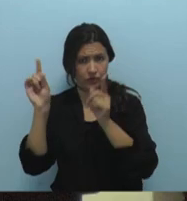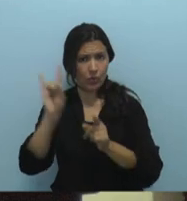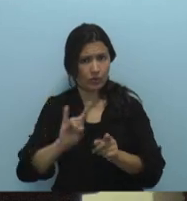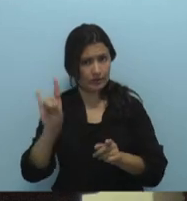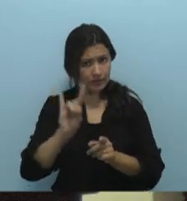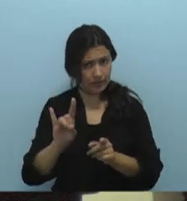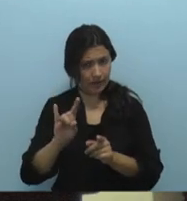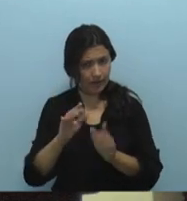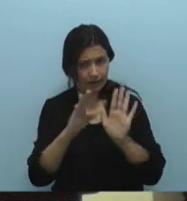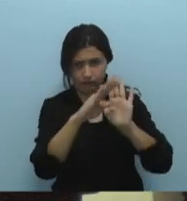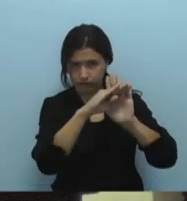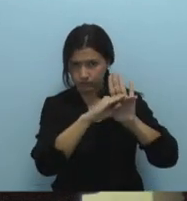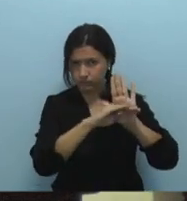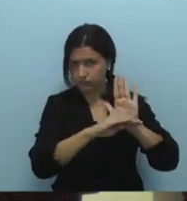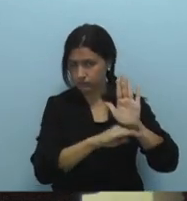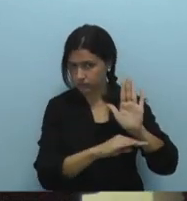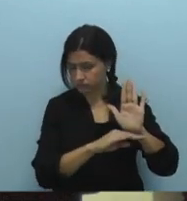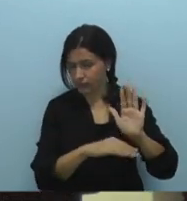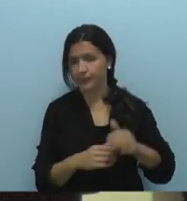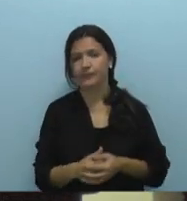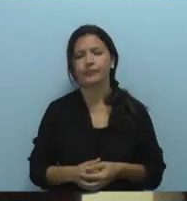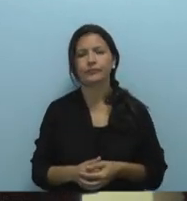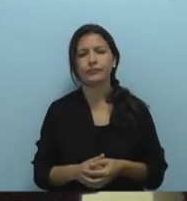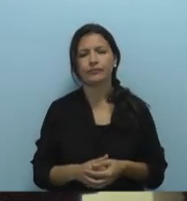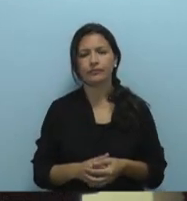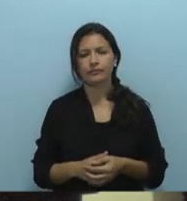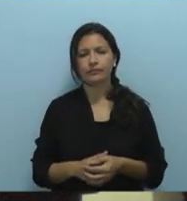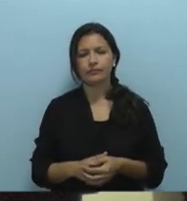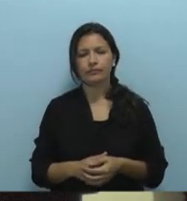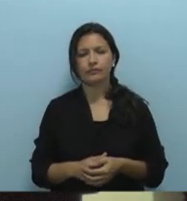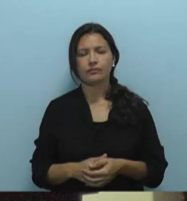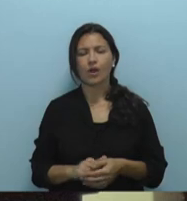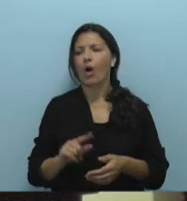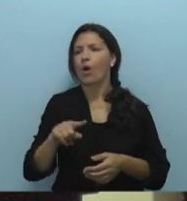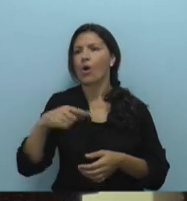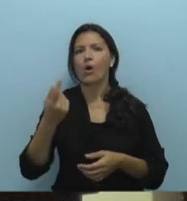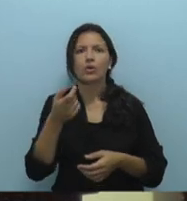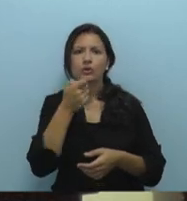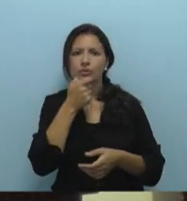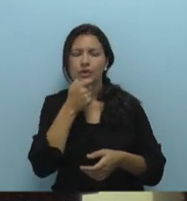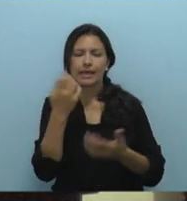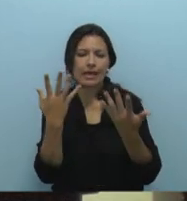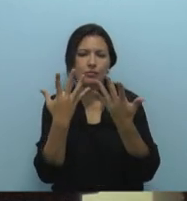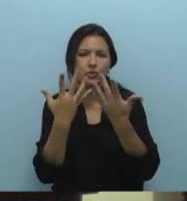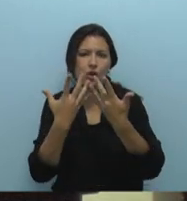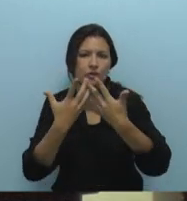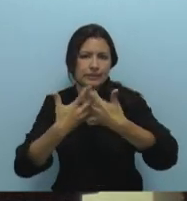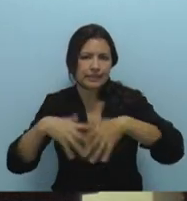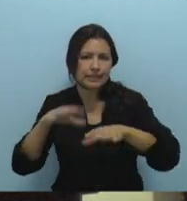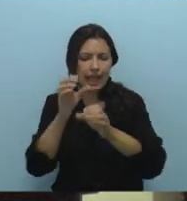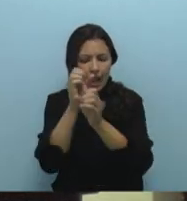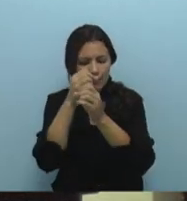Otros datos objetivos: el desmantelamiento del sistema científico, de las becas para